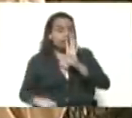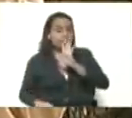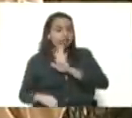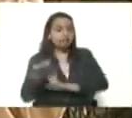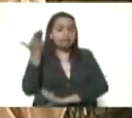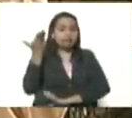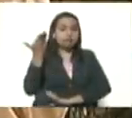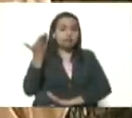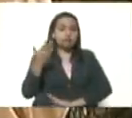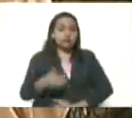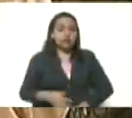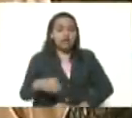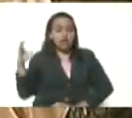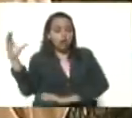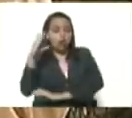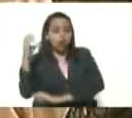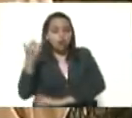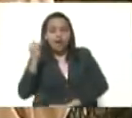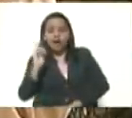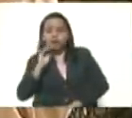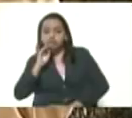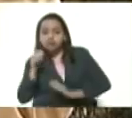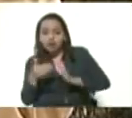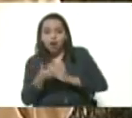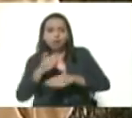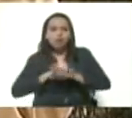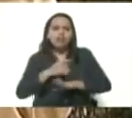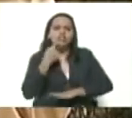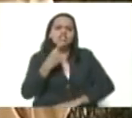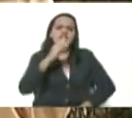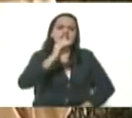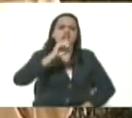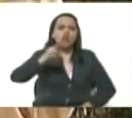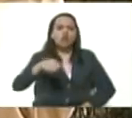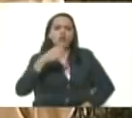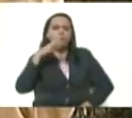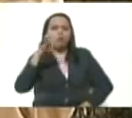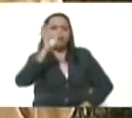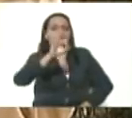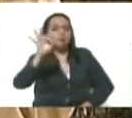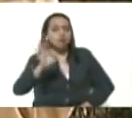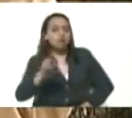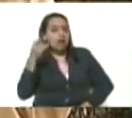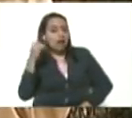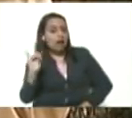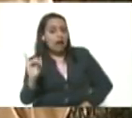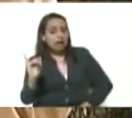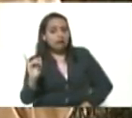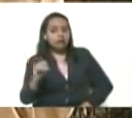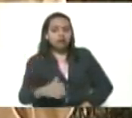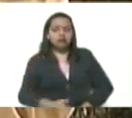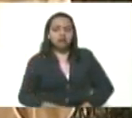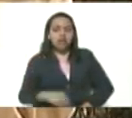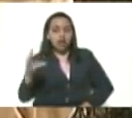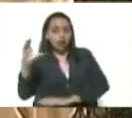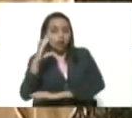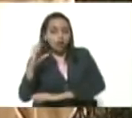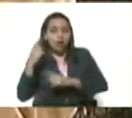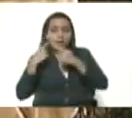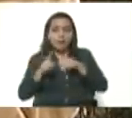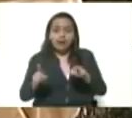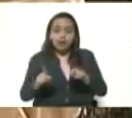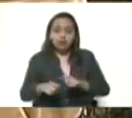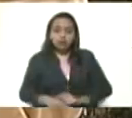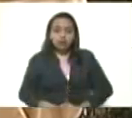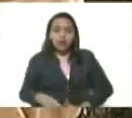tremendo subregistro en Colombia, porque Colombia dice que tiene 0,4% de casos respecto a la población. Pero resulta que